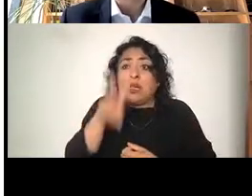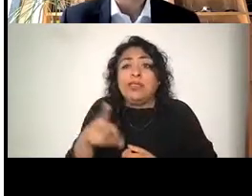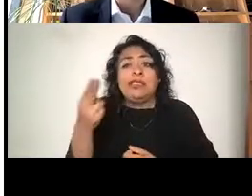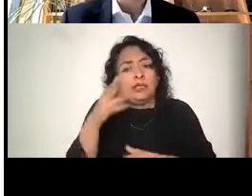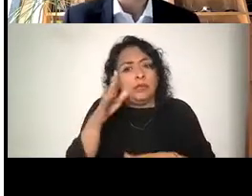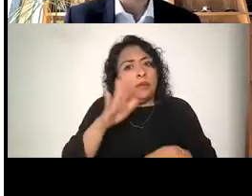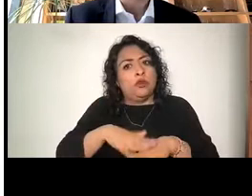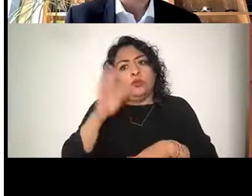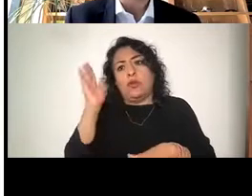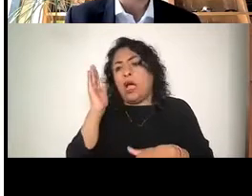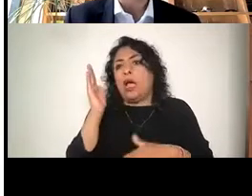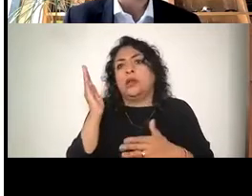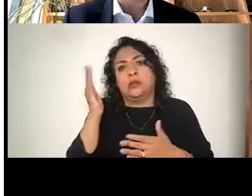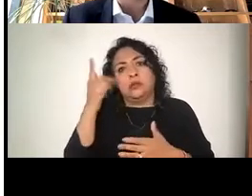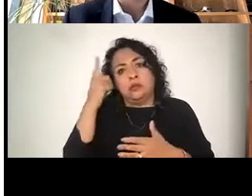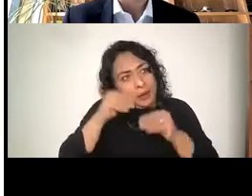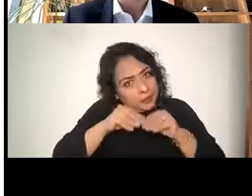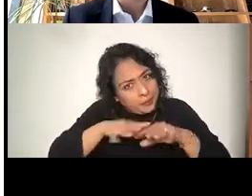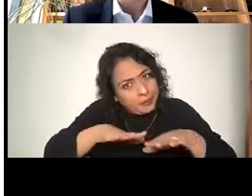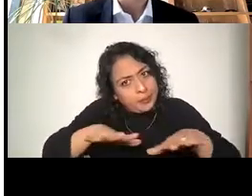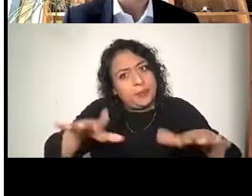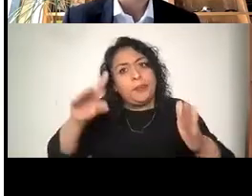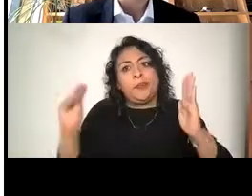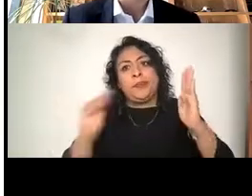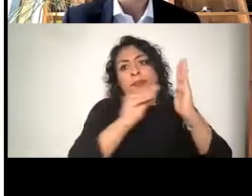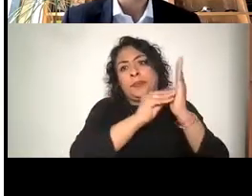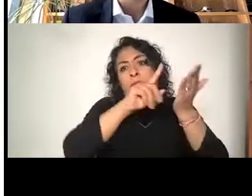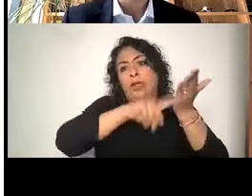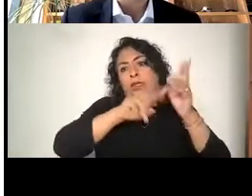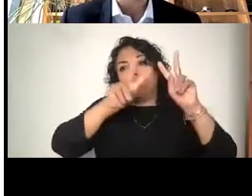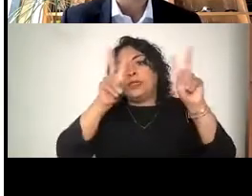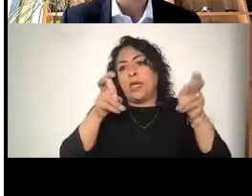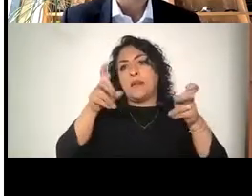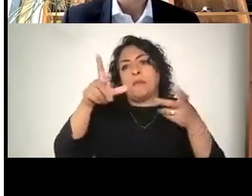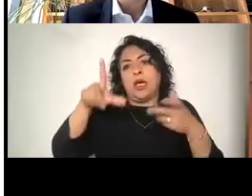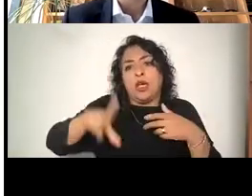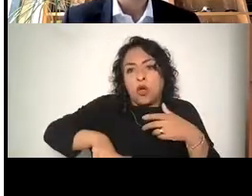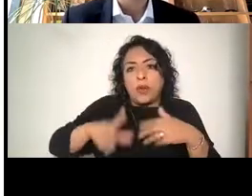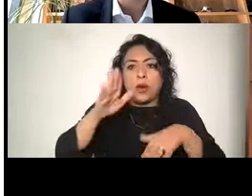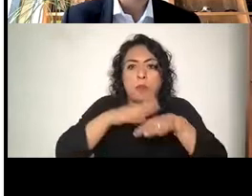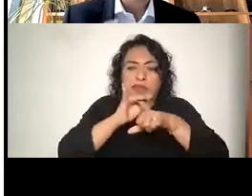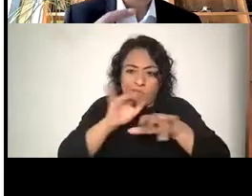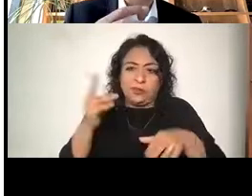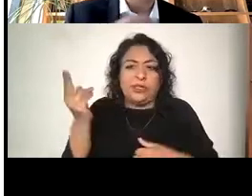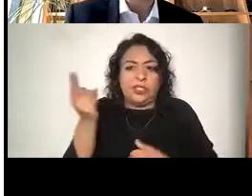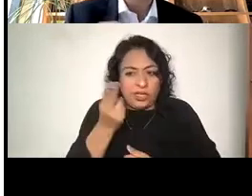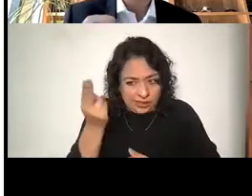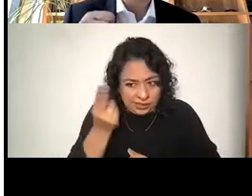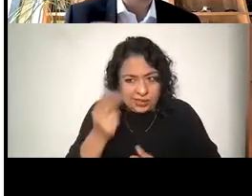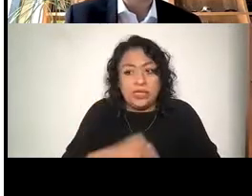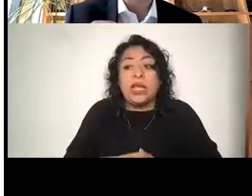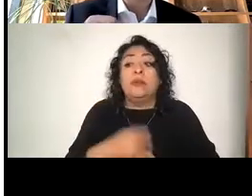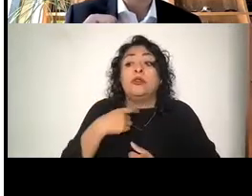más capacidad para la incidencia en la agenda pública, muchos más datos. Necesitamos que los